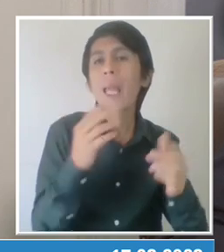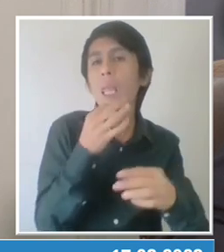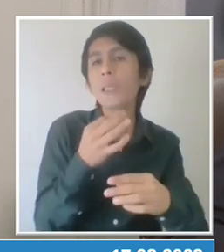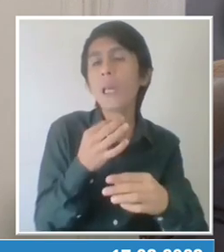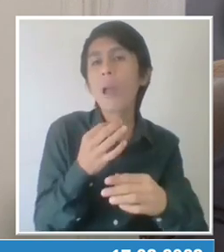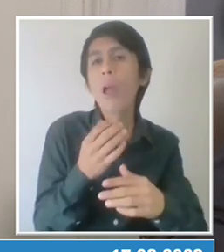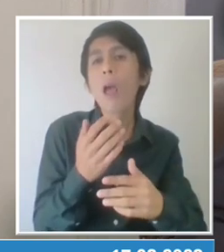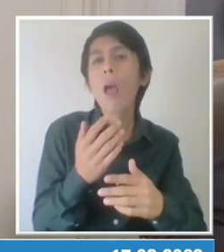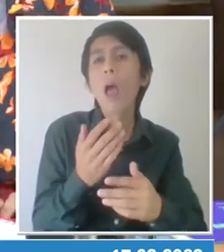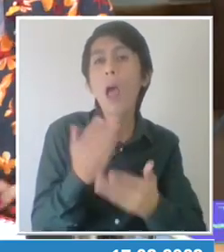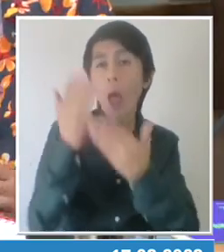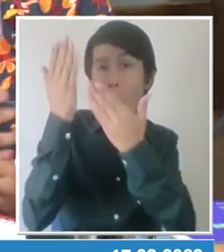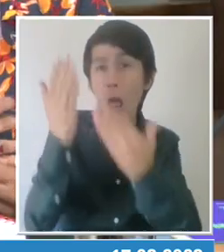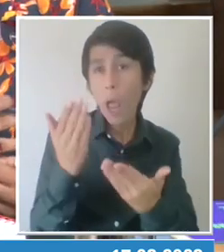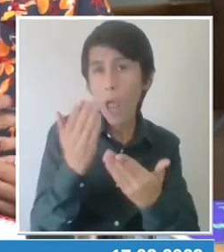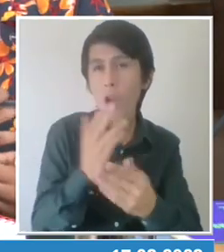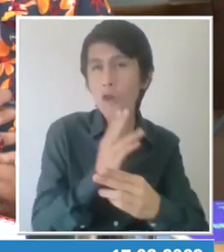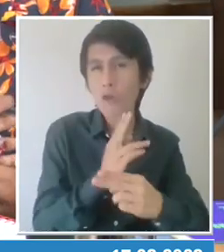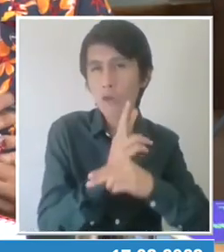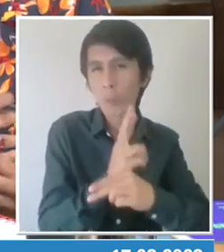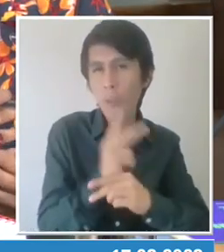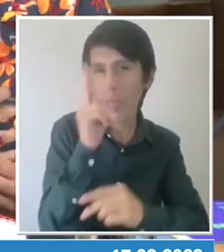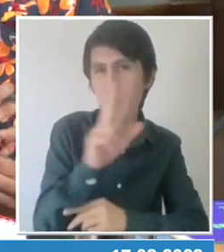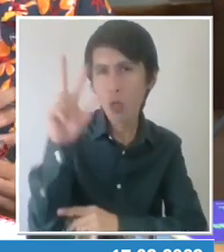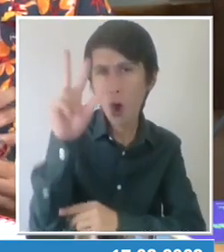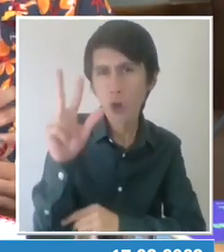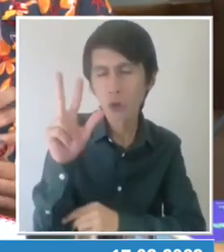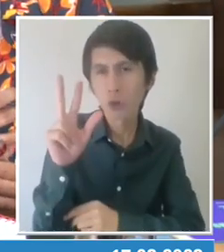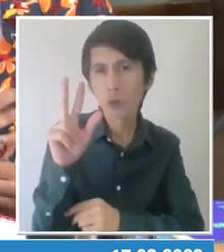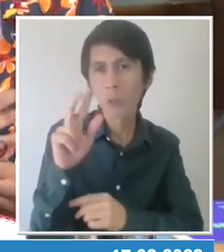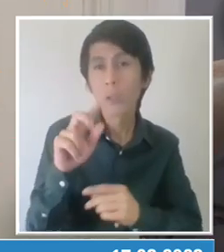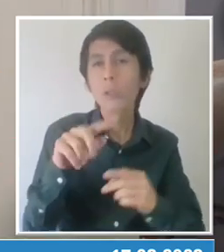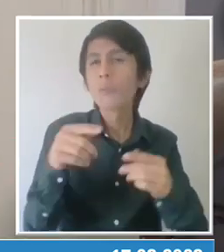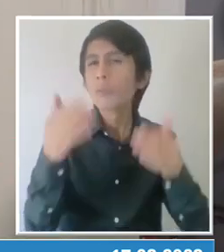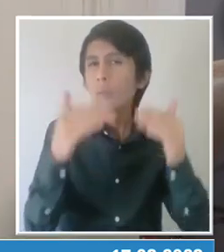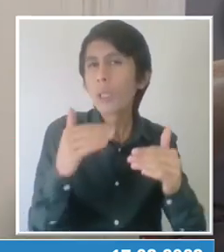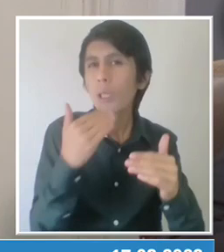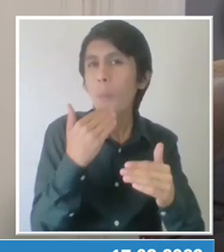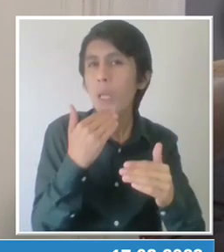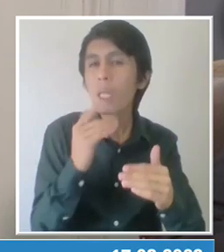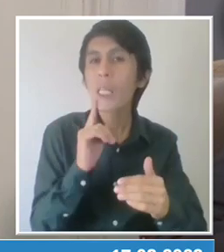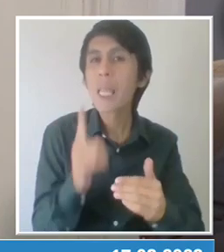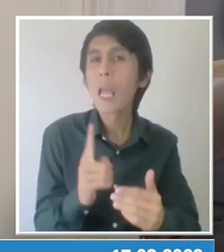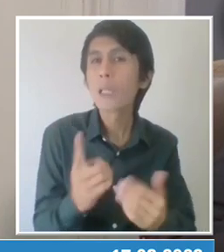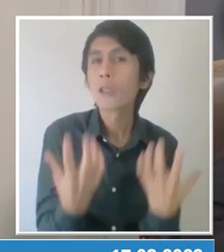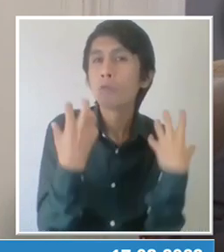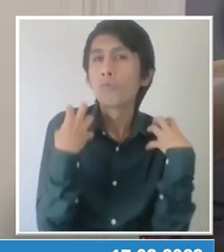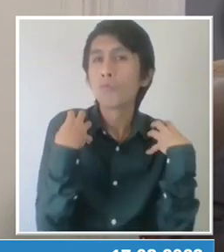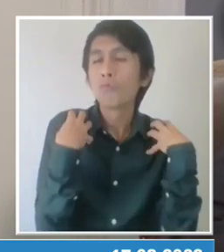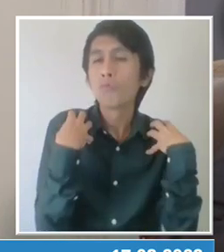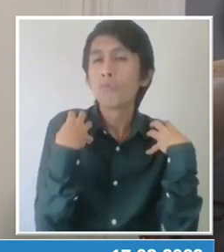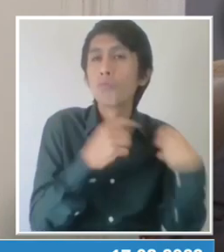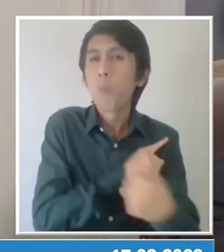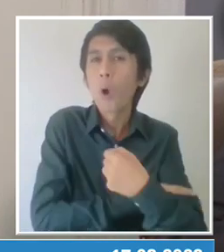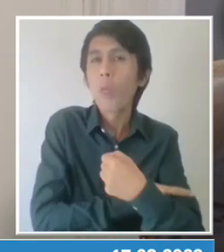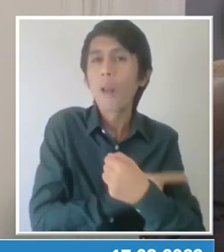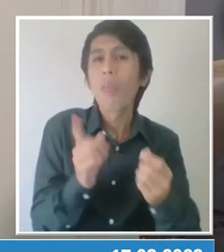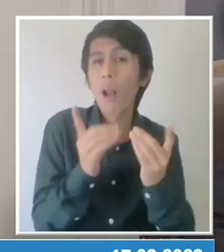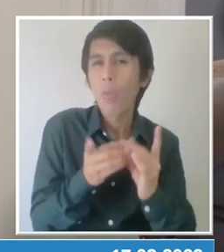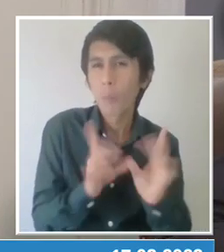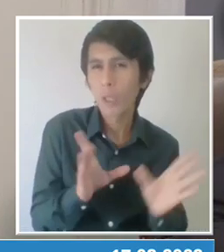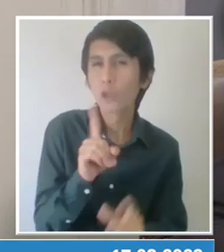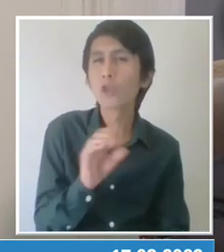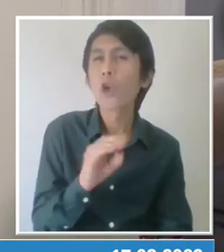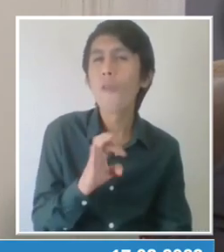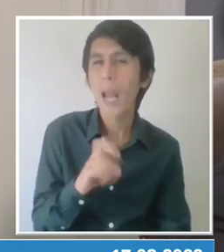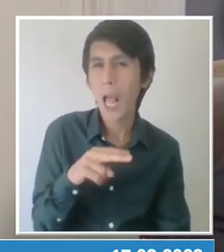y del carácter soberano de la democracia. Se ensayó en la Convención